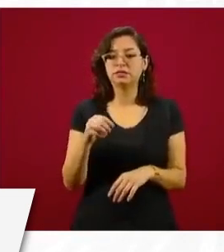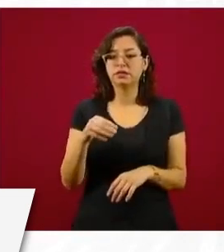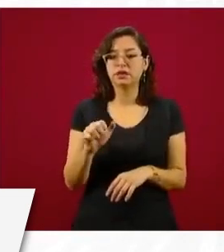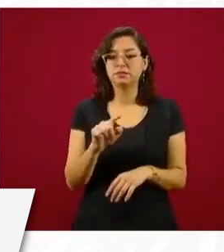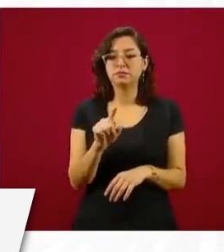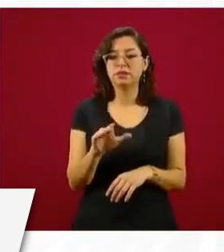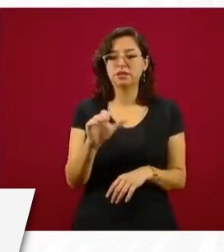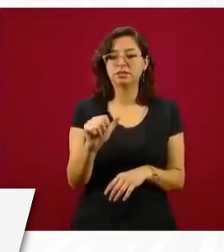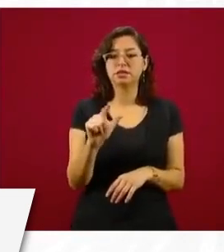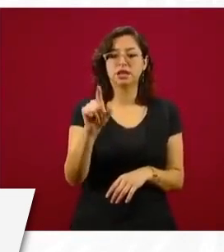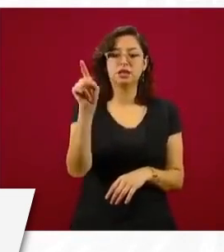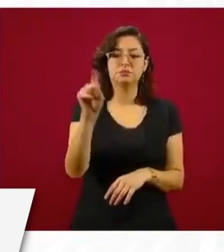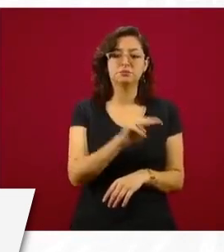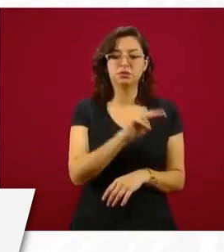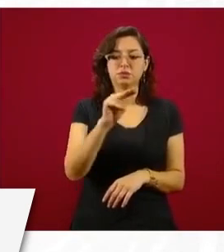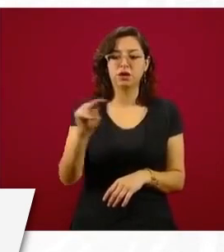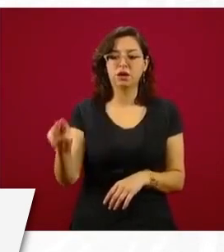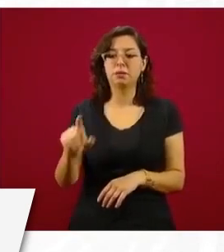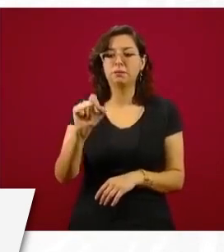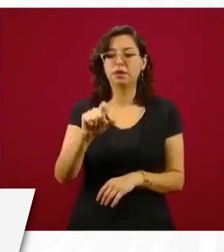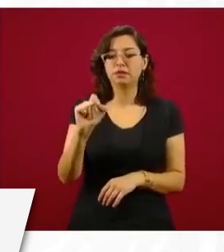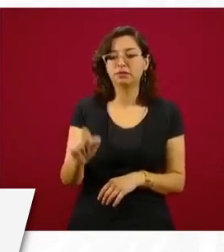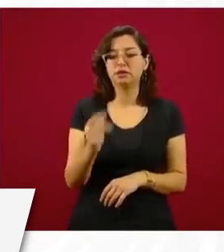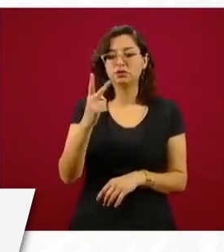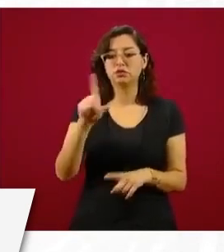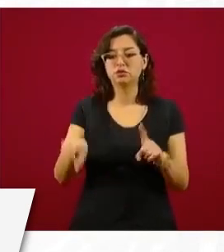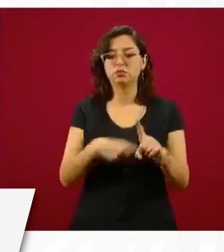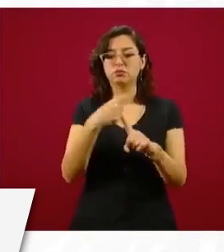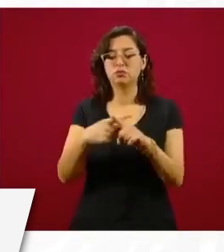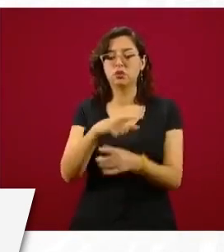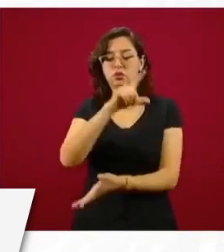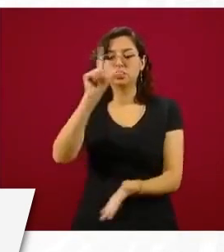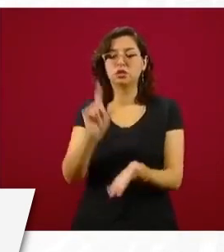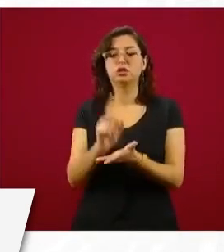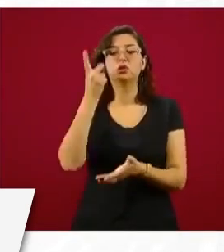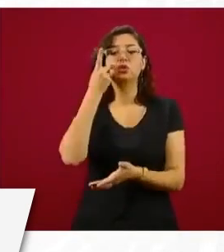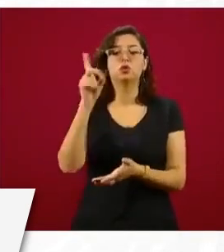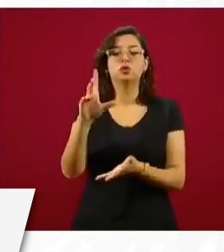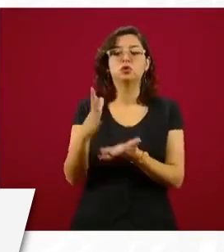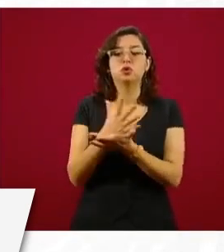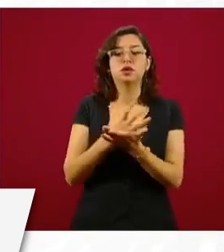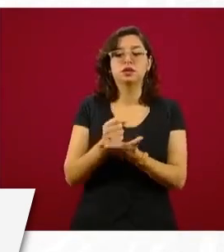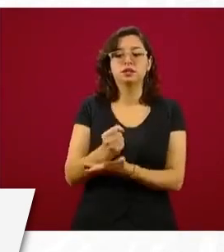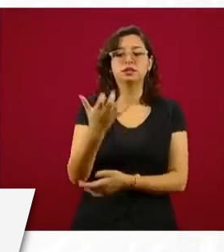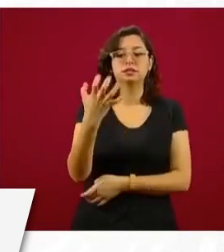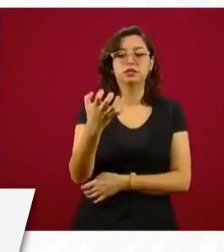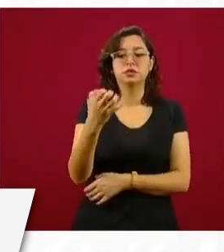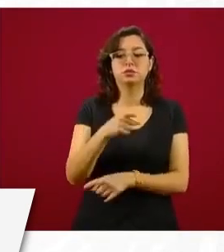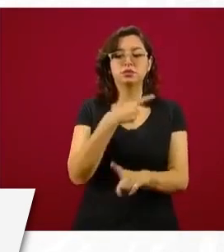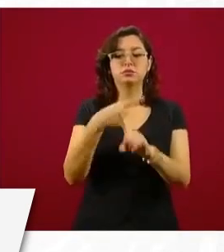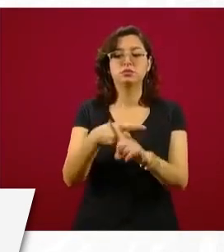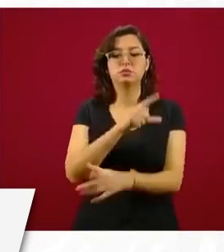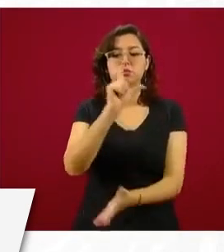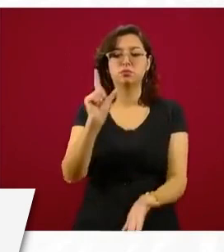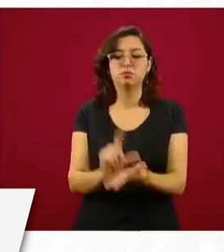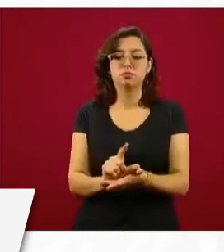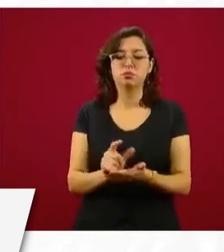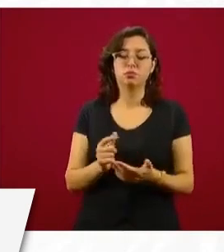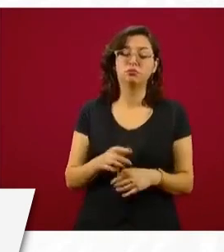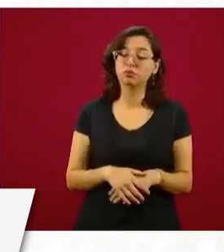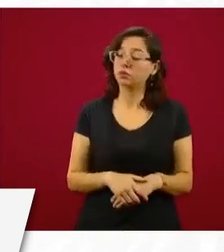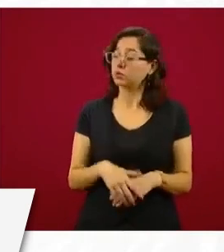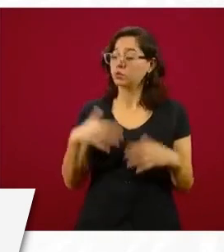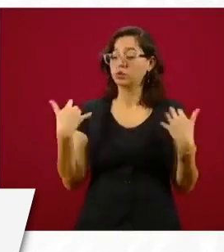Chichiqueo, Michoacán, 22 pesos por litro con un margen de 5 pesos con 4 centavos. Estos